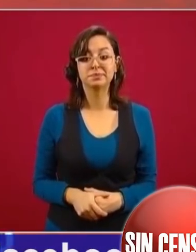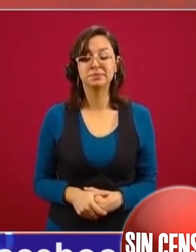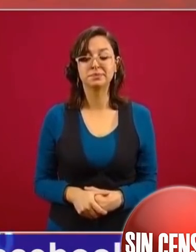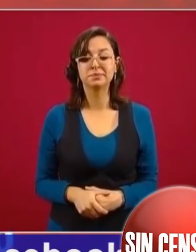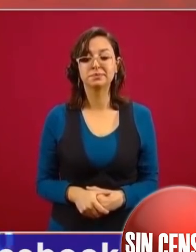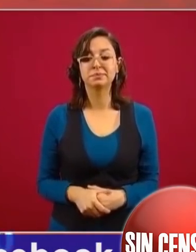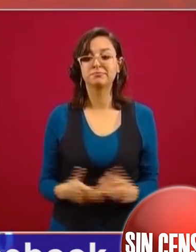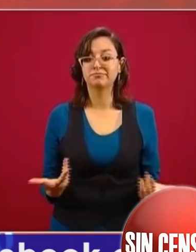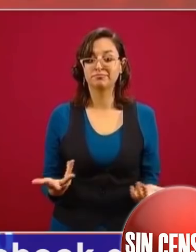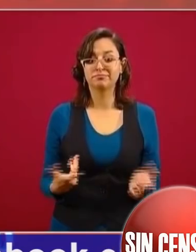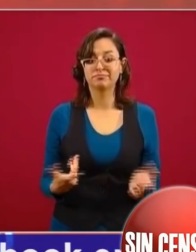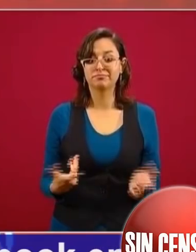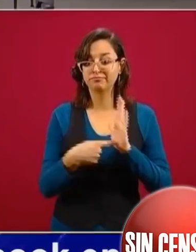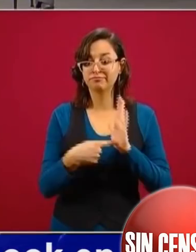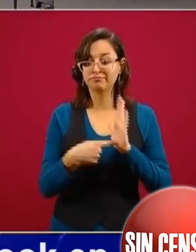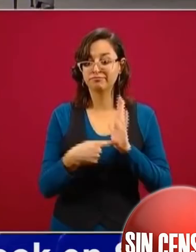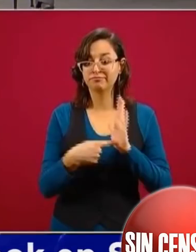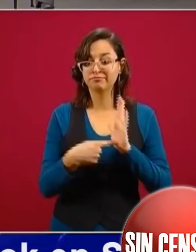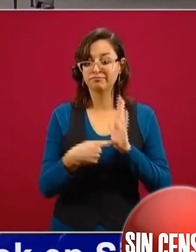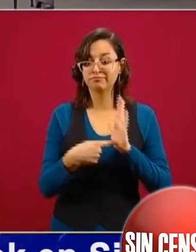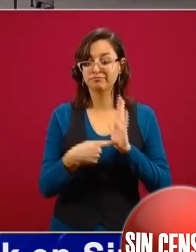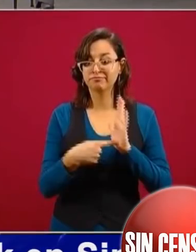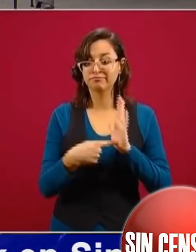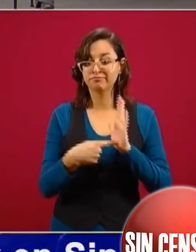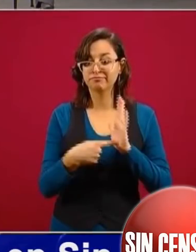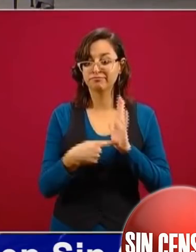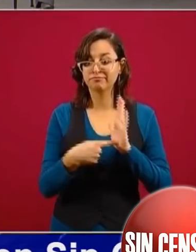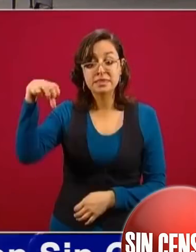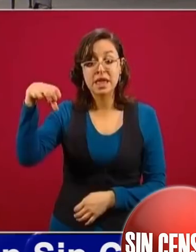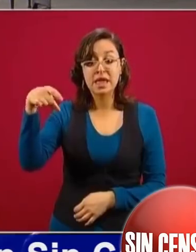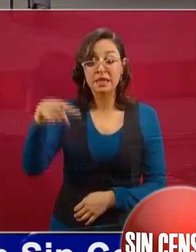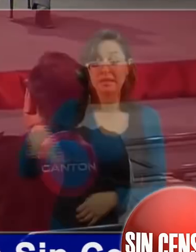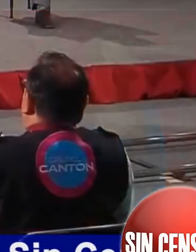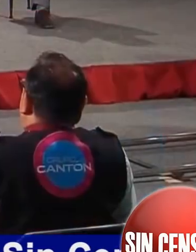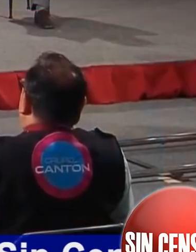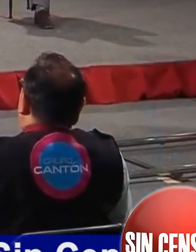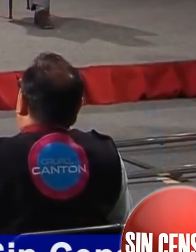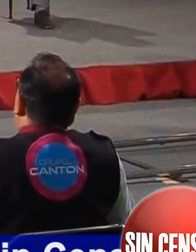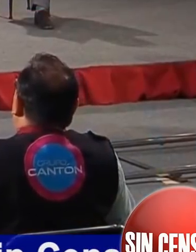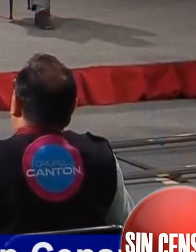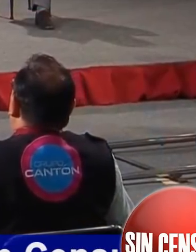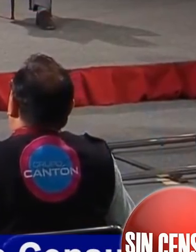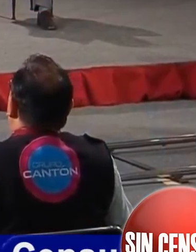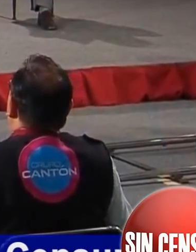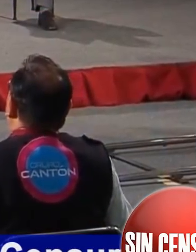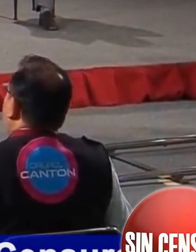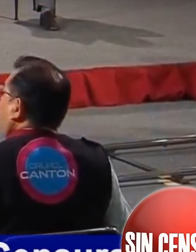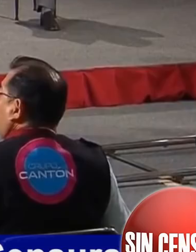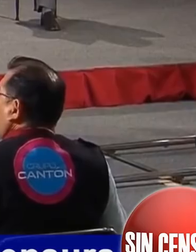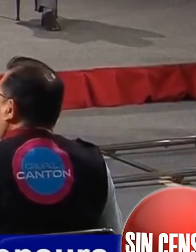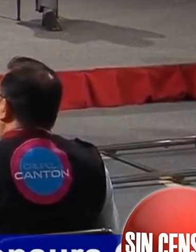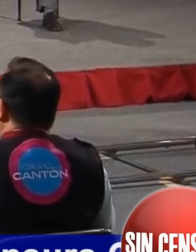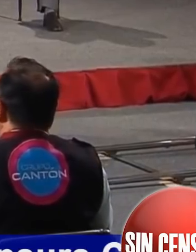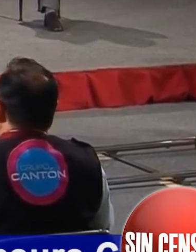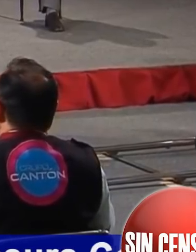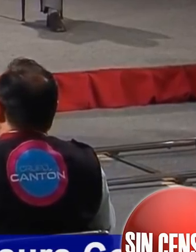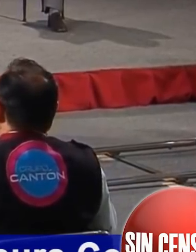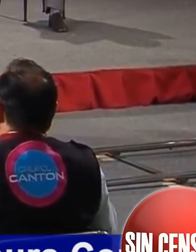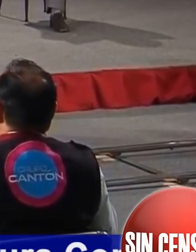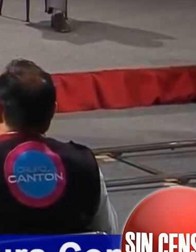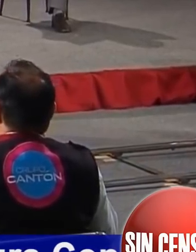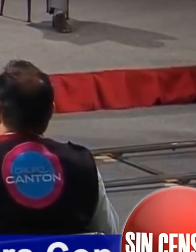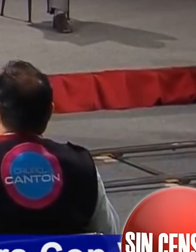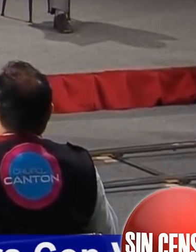los resultados. Los adultos mayores nuestros más protegidos están siendo menos